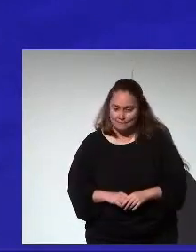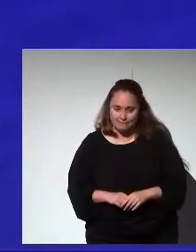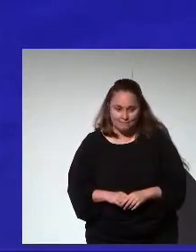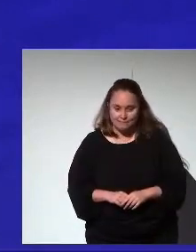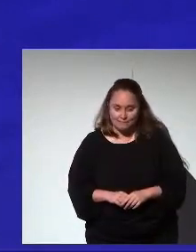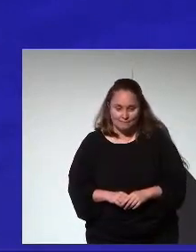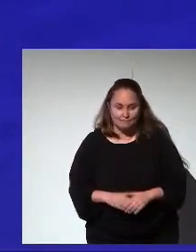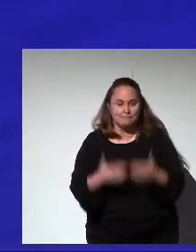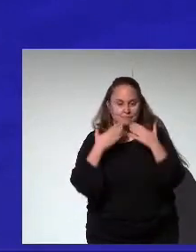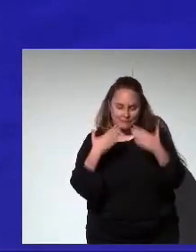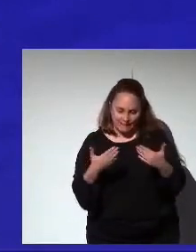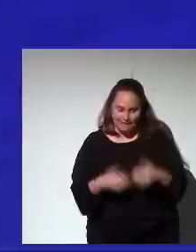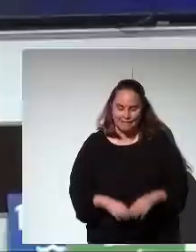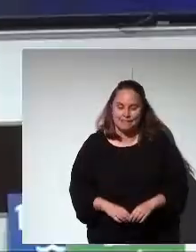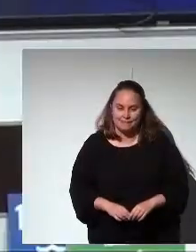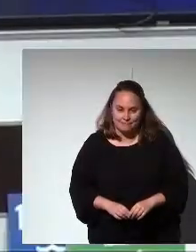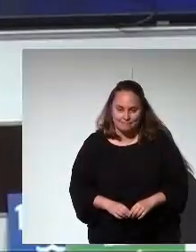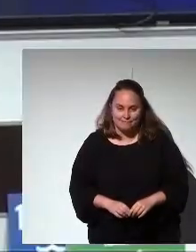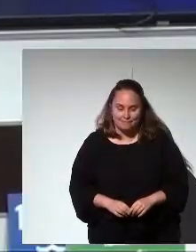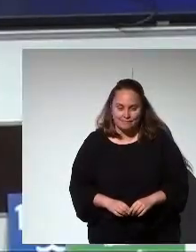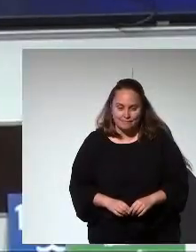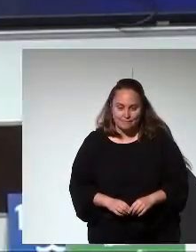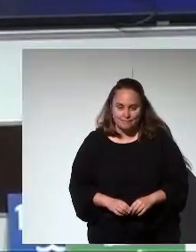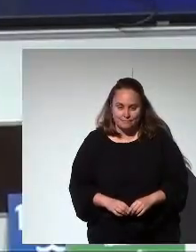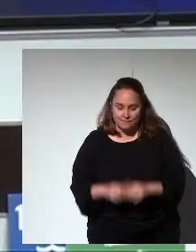gracias y a vuestra atención.